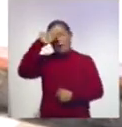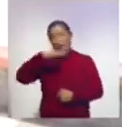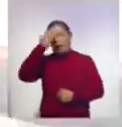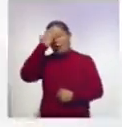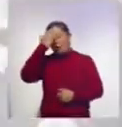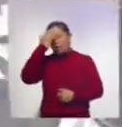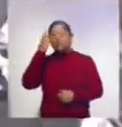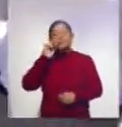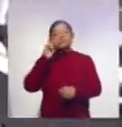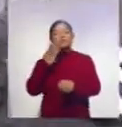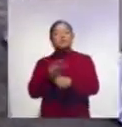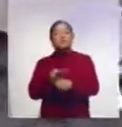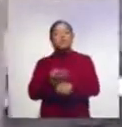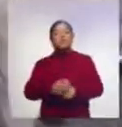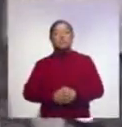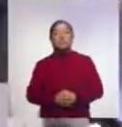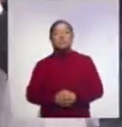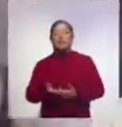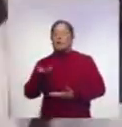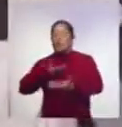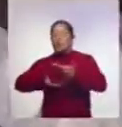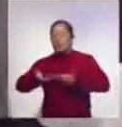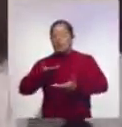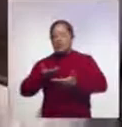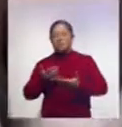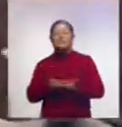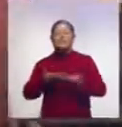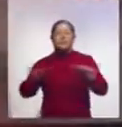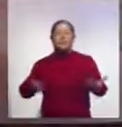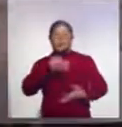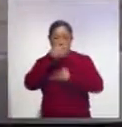responsabilidad compartida. Ahora noticias, Belén Rodríguez.